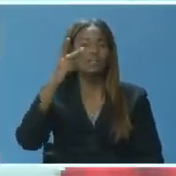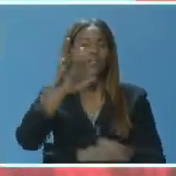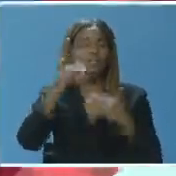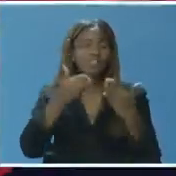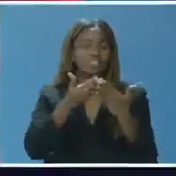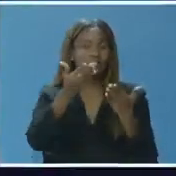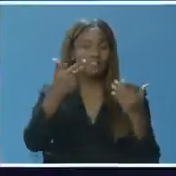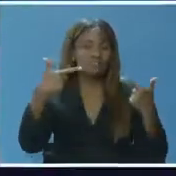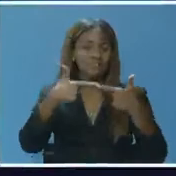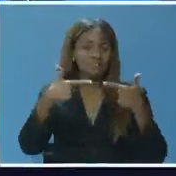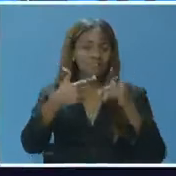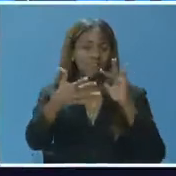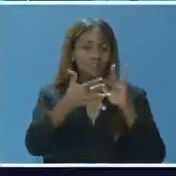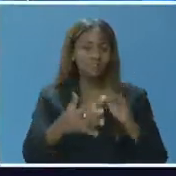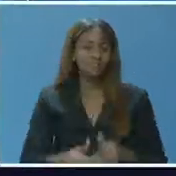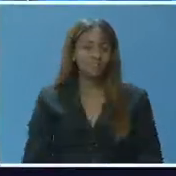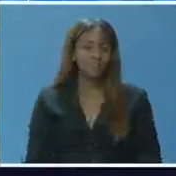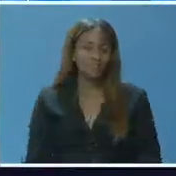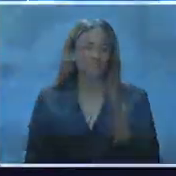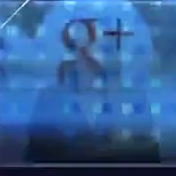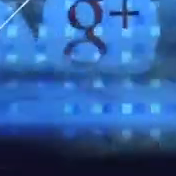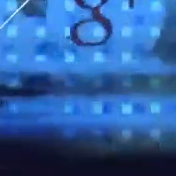sociales.